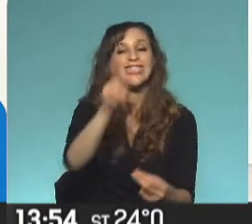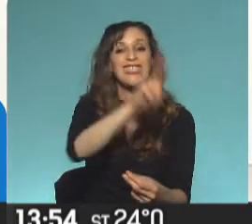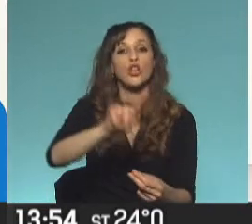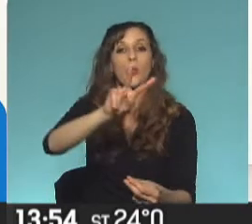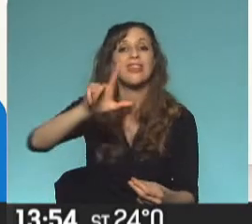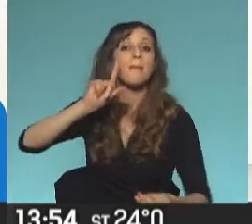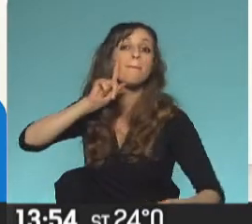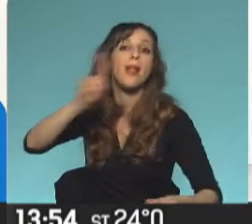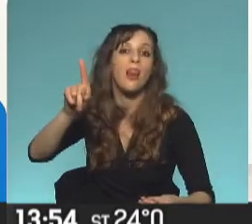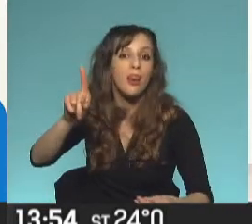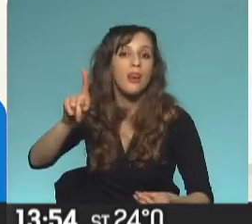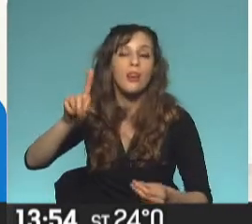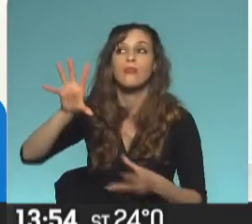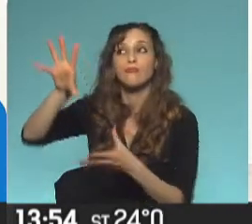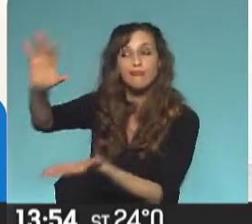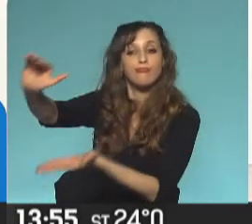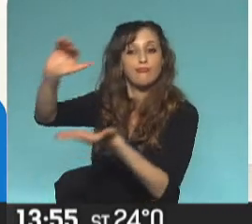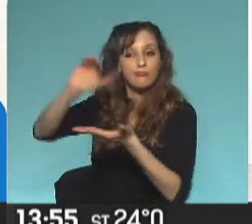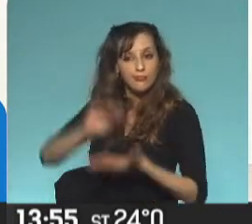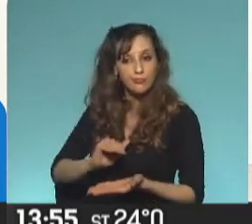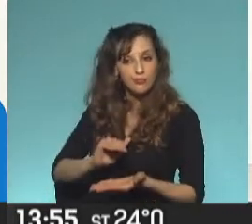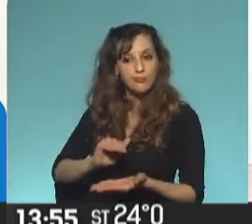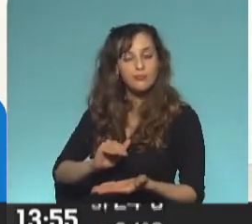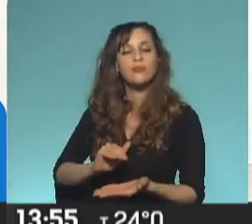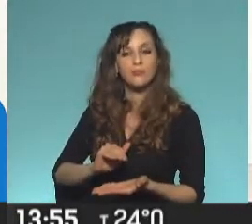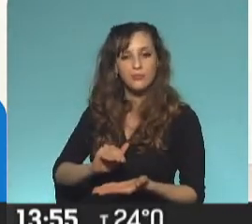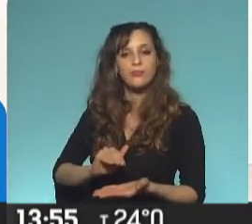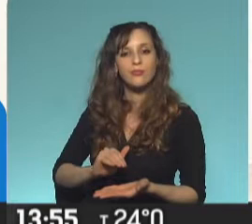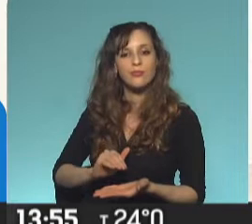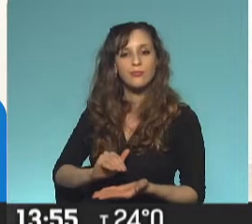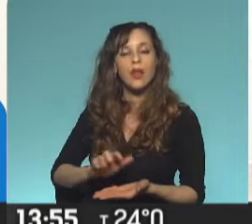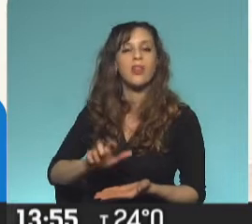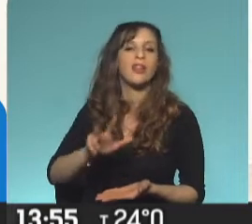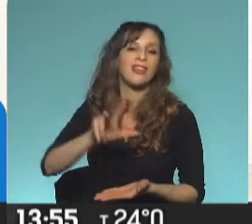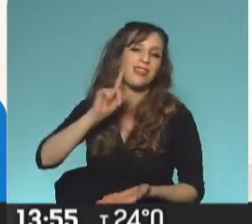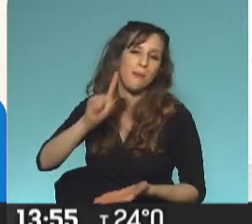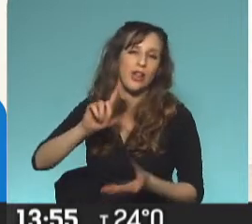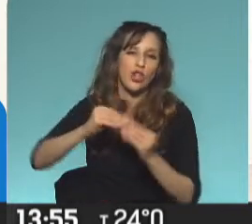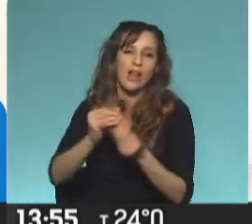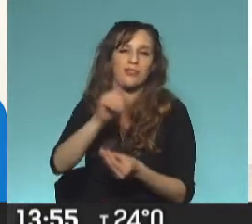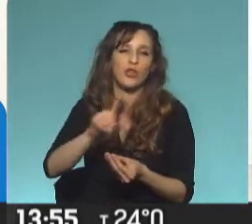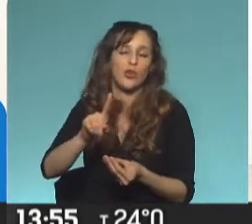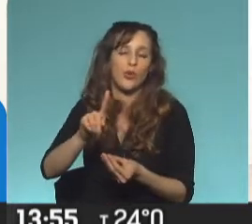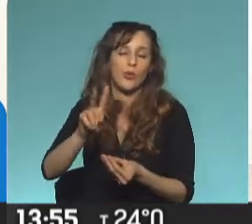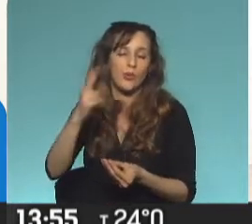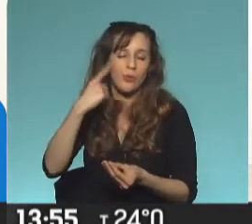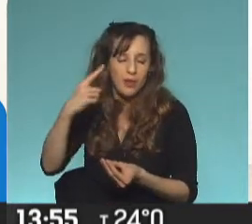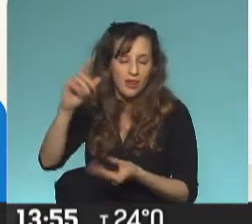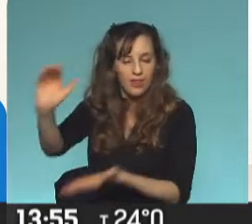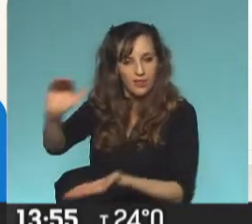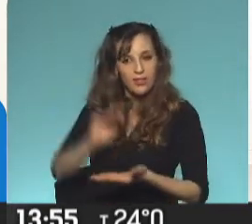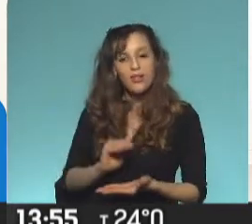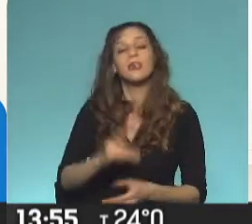que recibió la provincia buenos aires- del lote inicial de 300.000 vacunas siempre se habló de dar